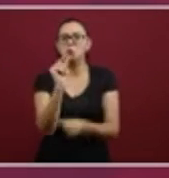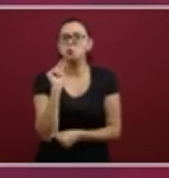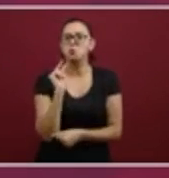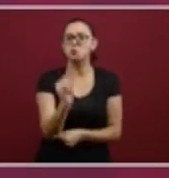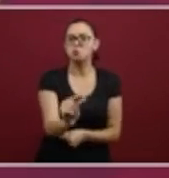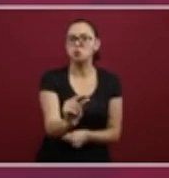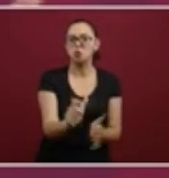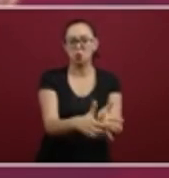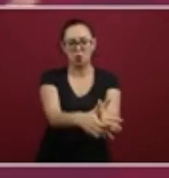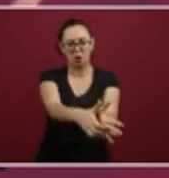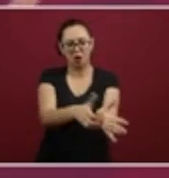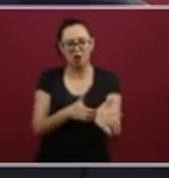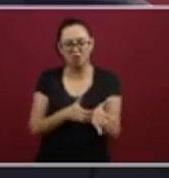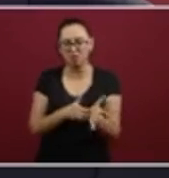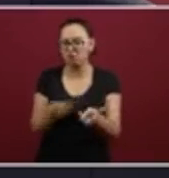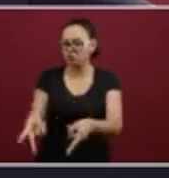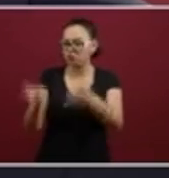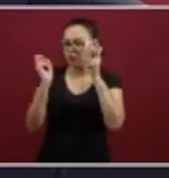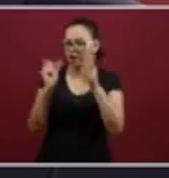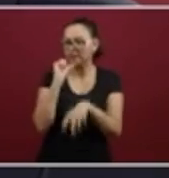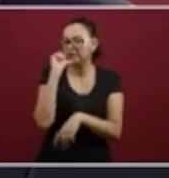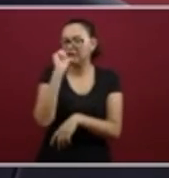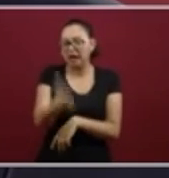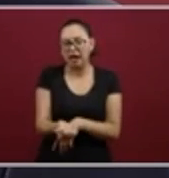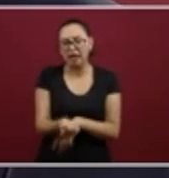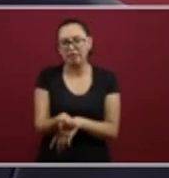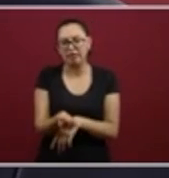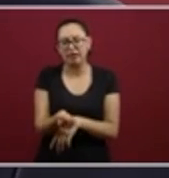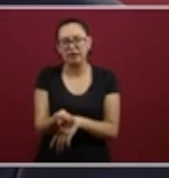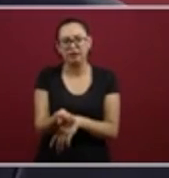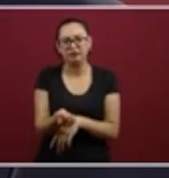si ya no permites que se roben las